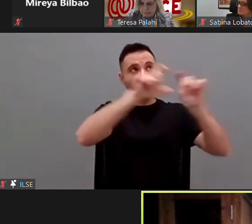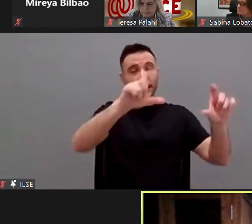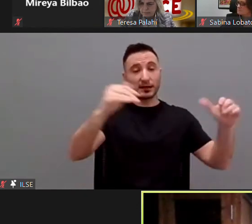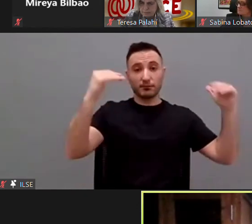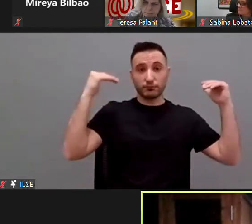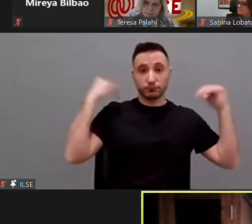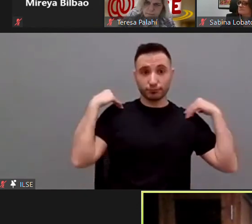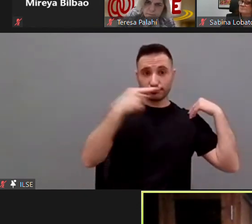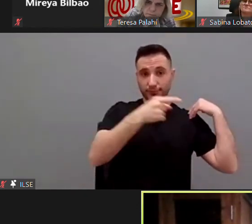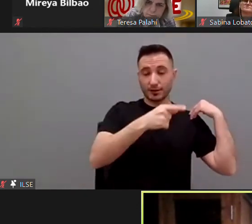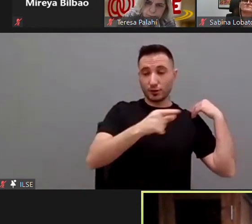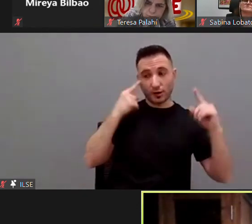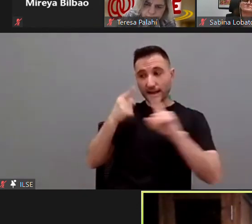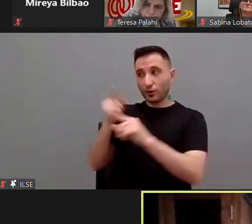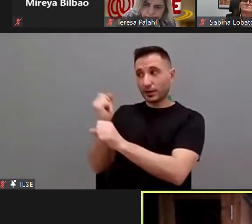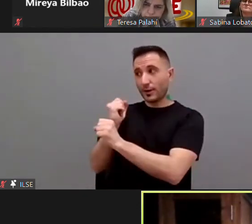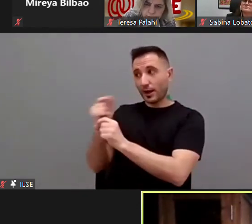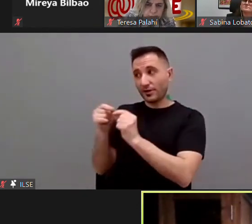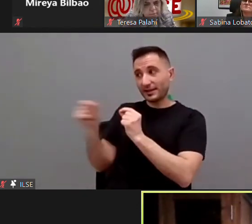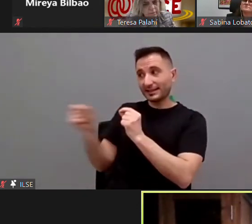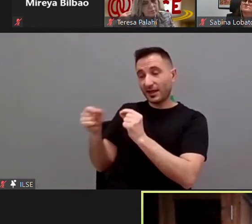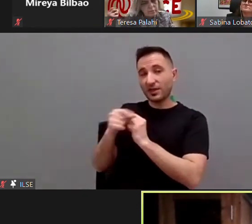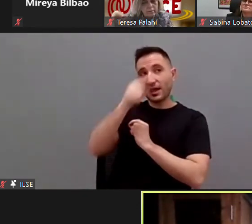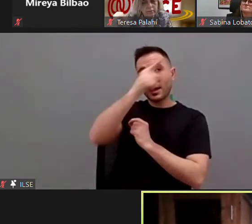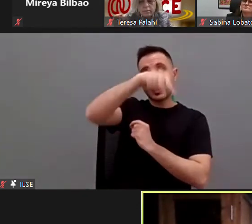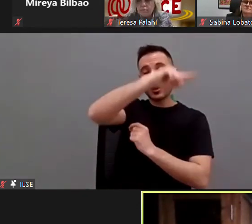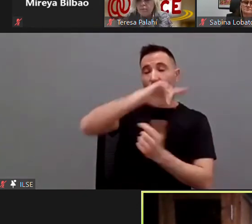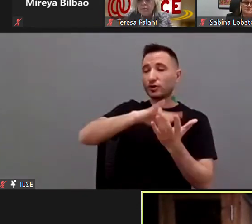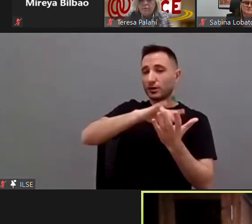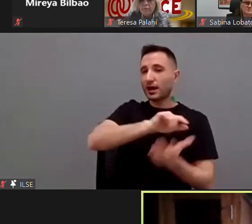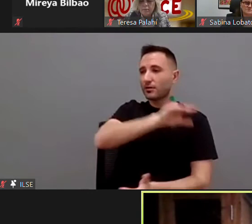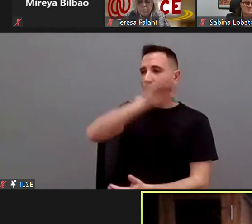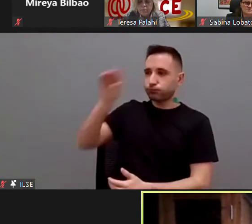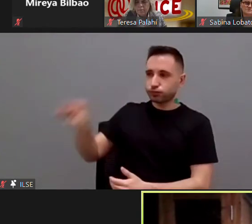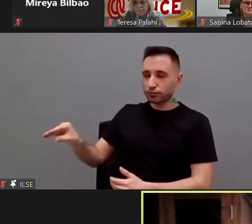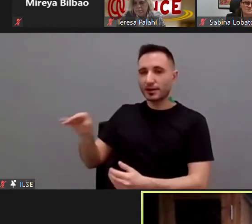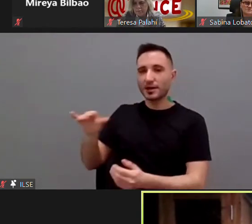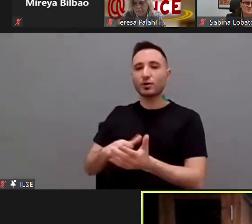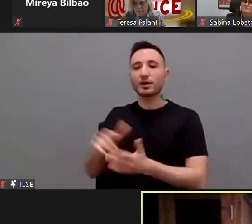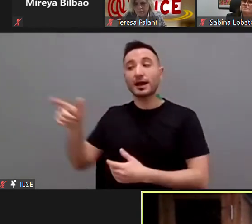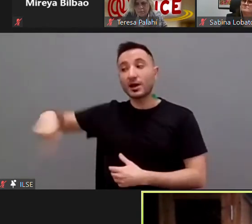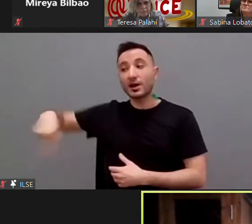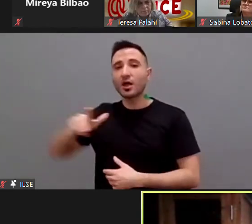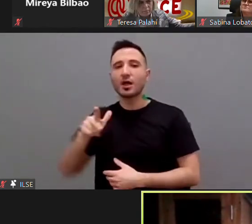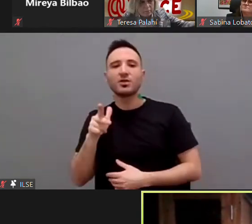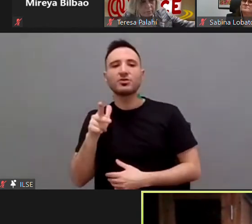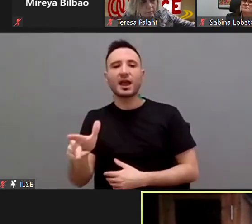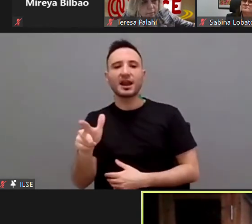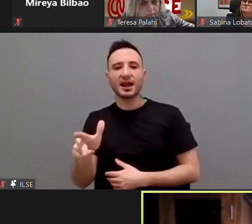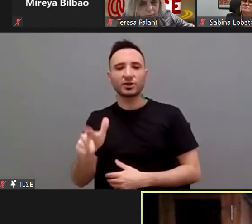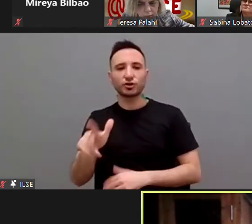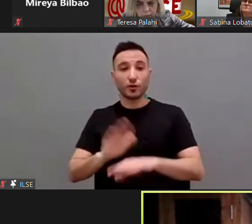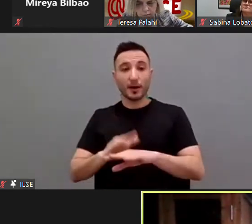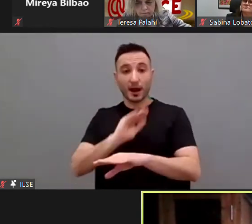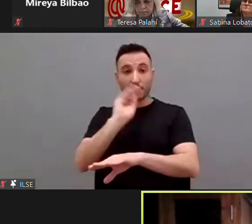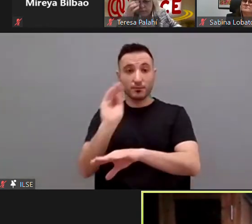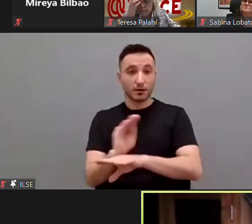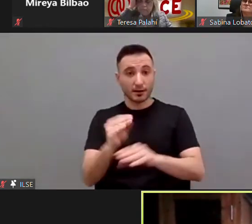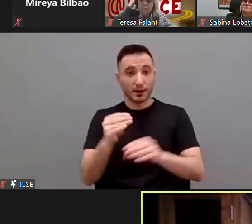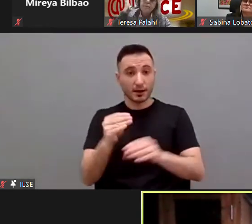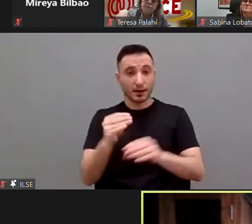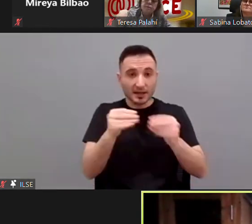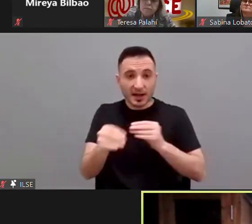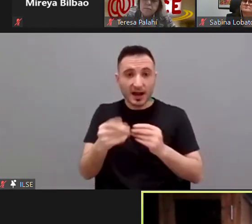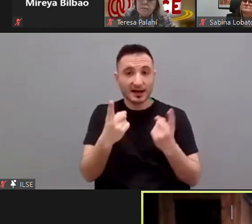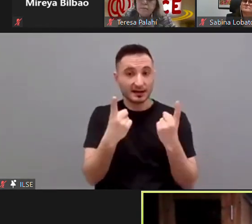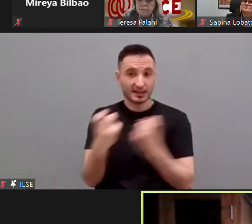a trabajadores a distancia y tendrán derecho a la dotación y mantenimiento de los medios y herramientas necesarios para el desarrollo de